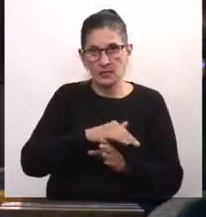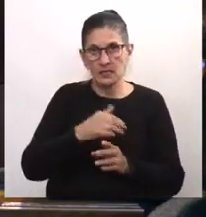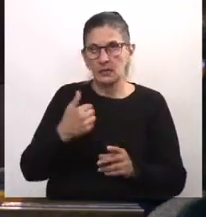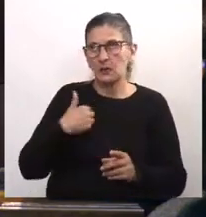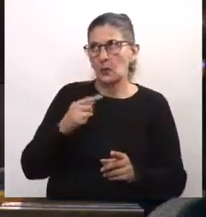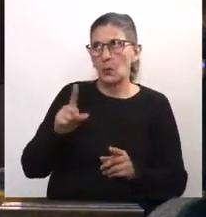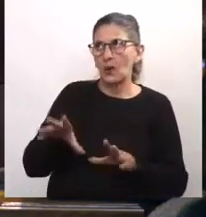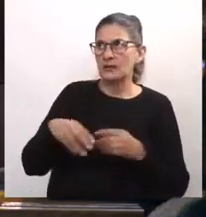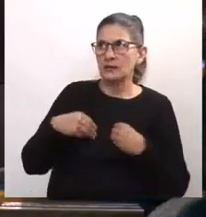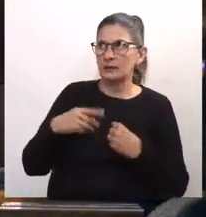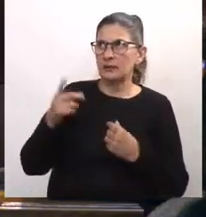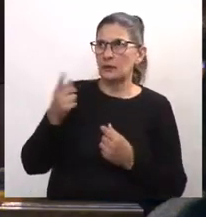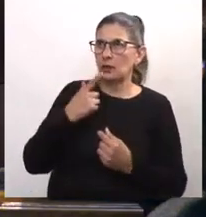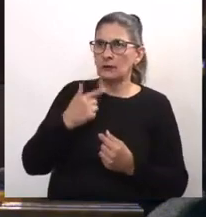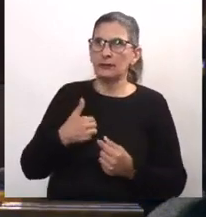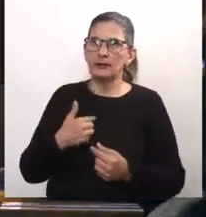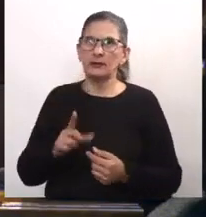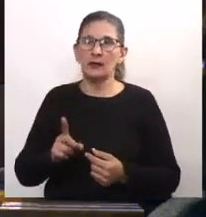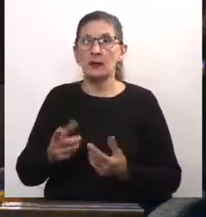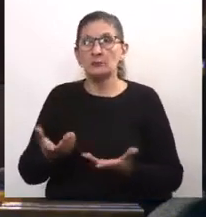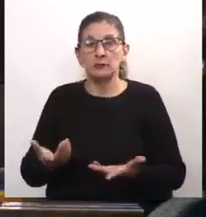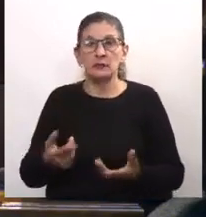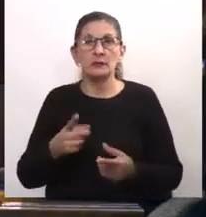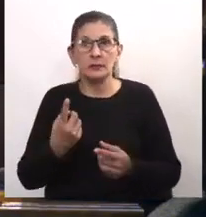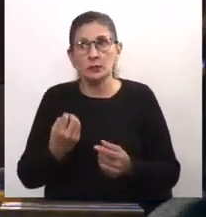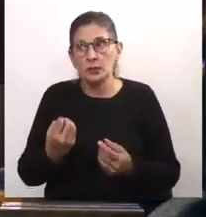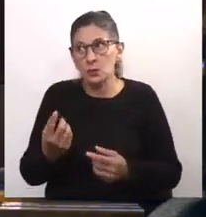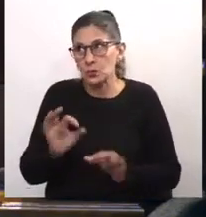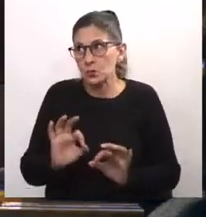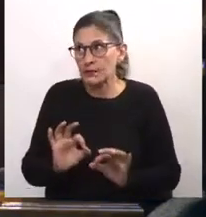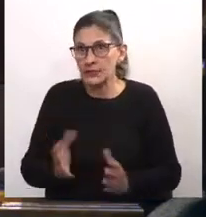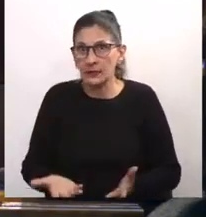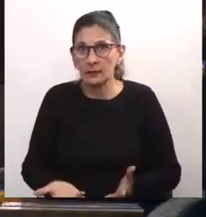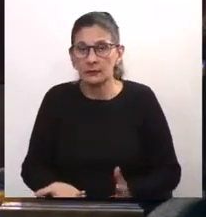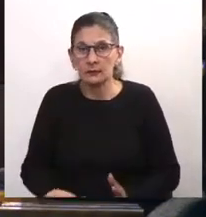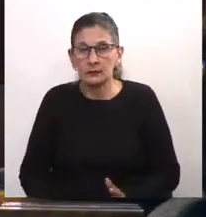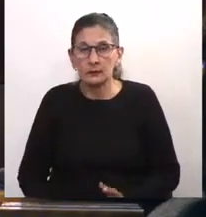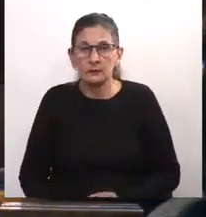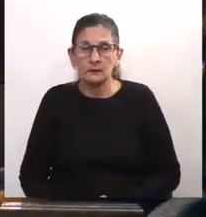con la herramienta, porque la herramienta será insuficiente, pero es una herramienta.